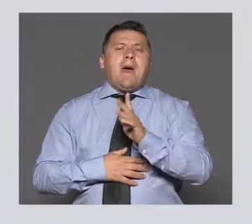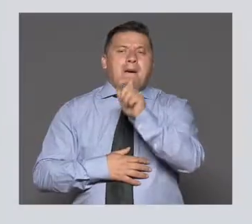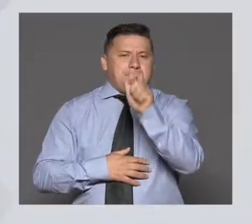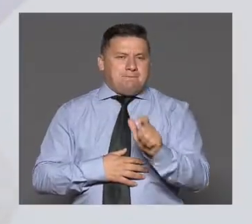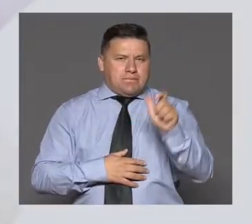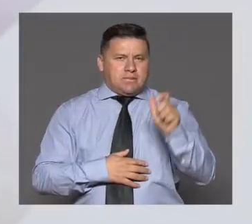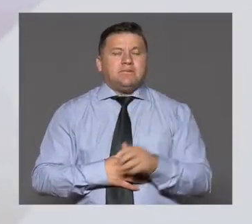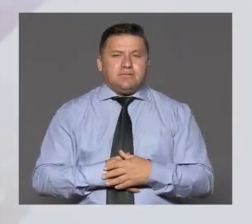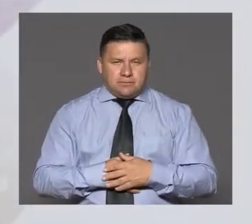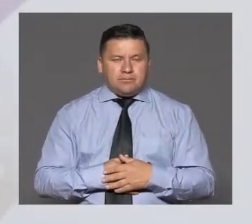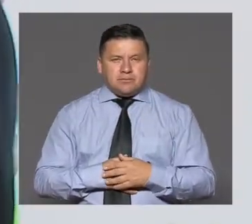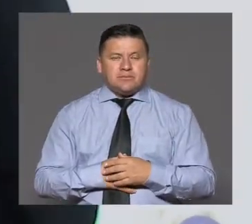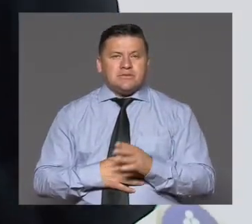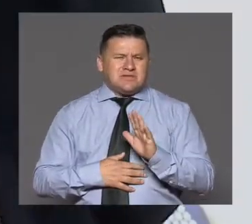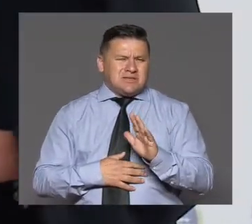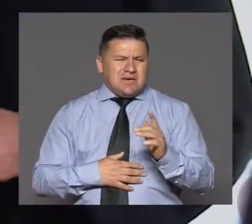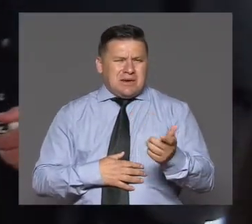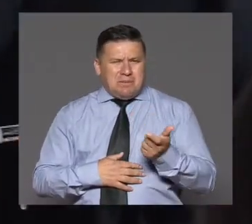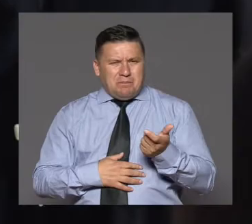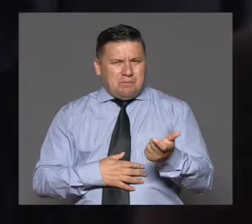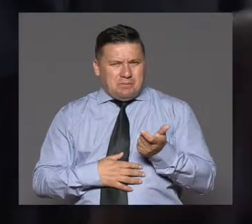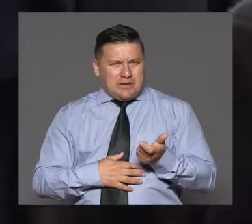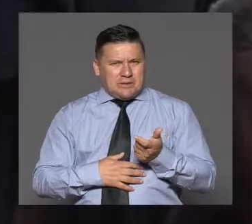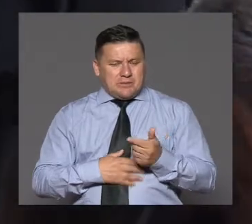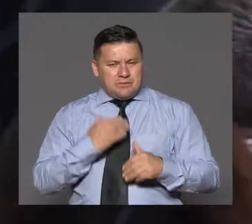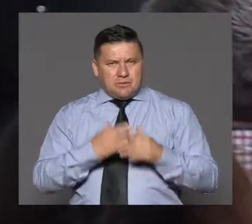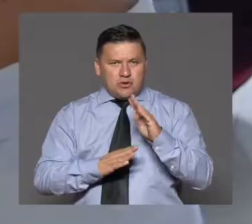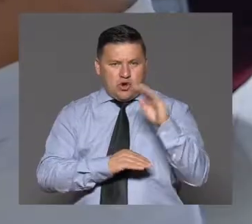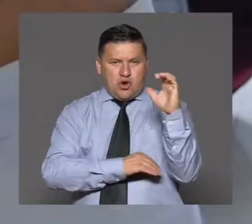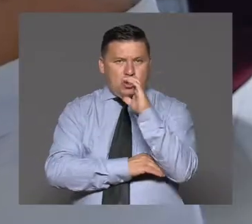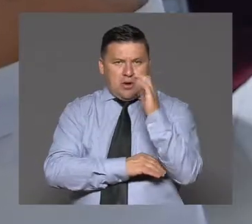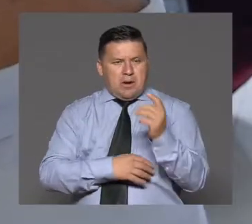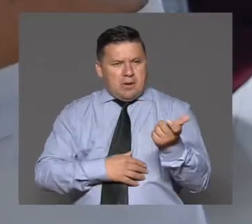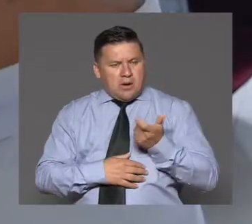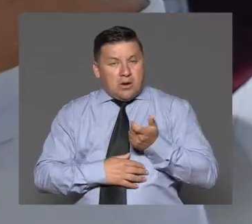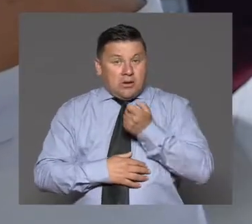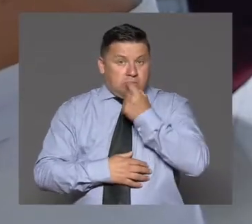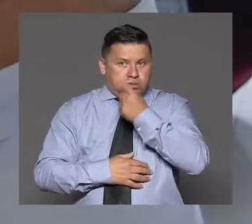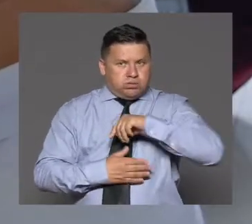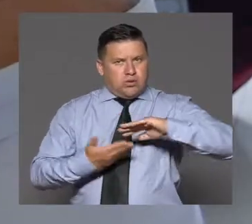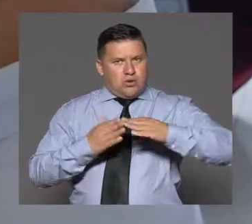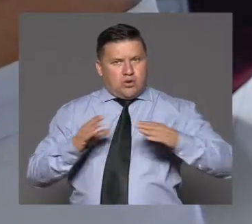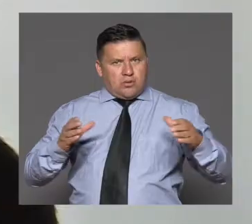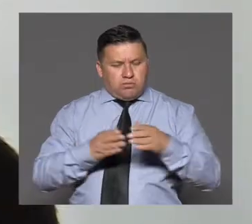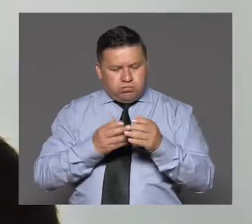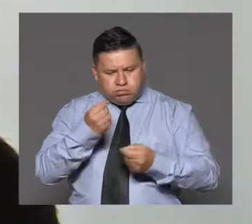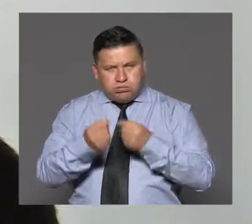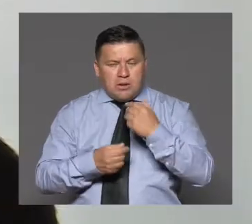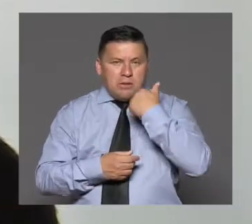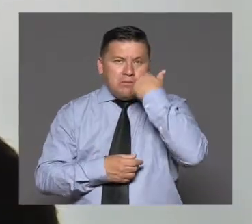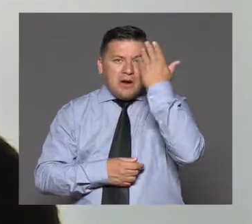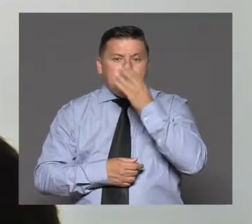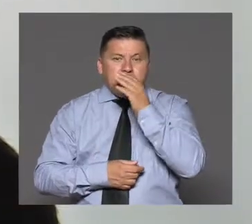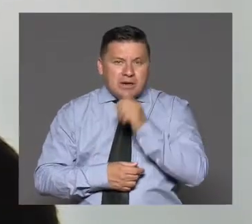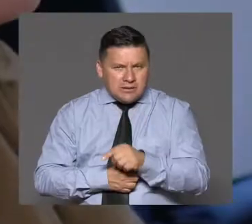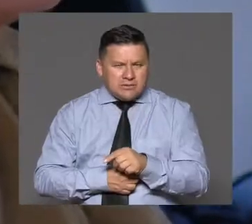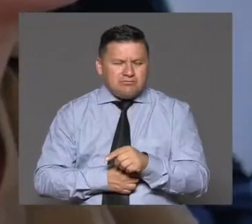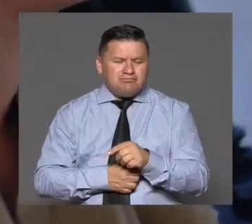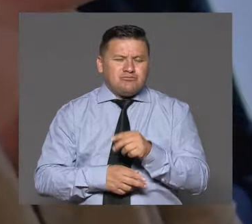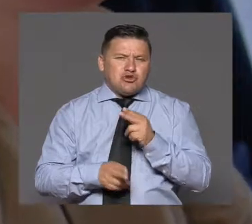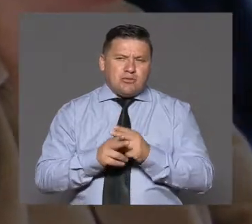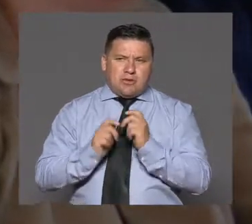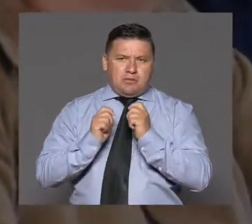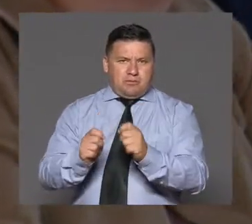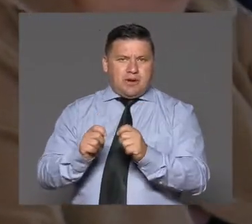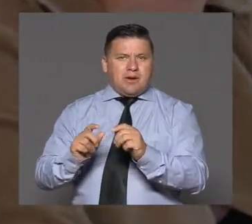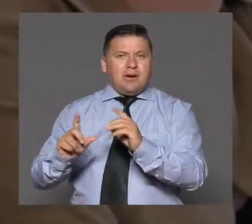persona. El Sistema General de Seguridad Social en Pensiones colombiano. Un desafío para la protección económica del adulto mayor. Es el nombre de